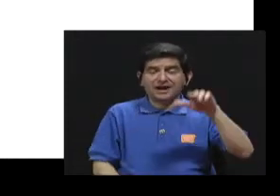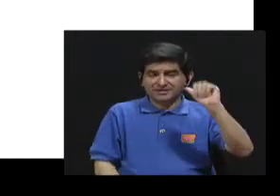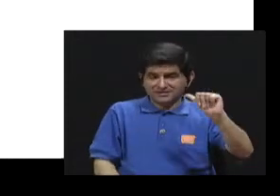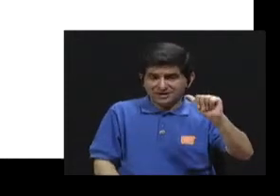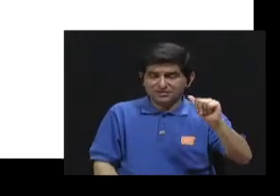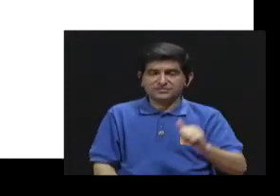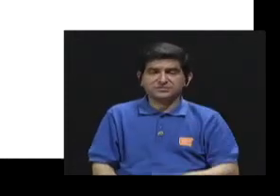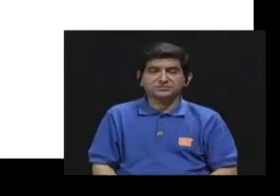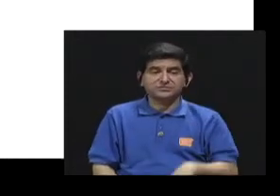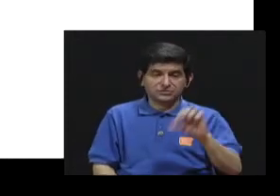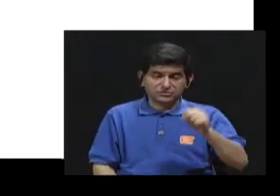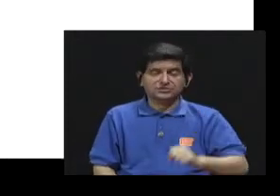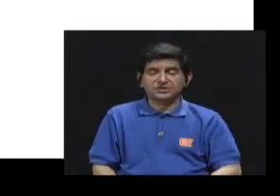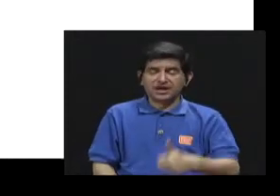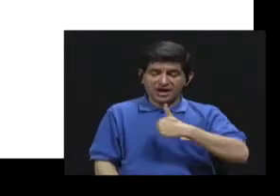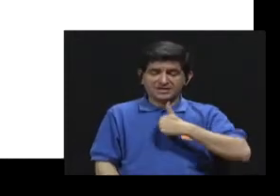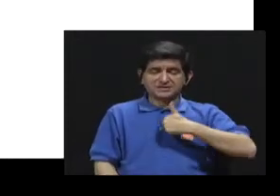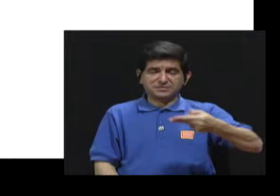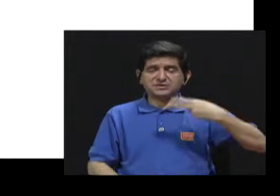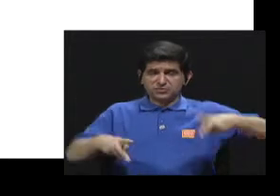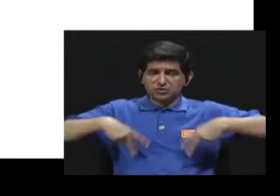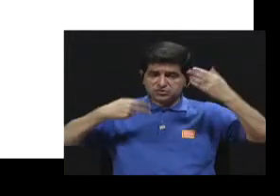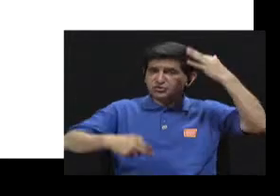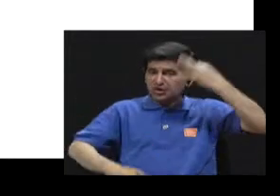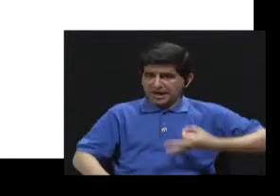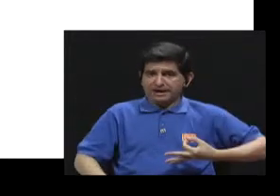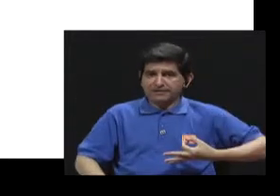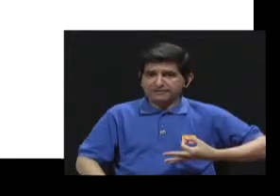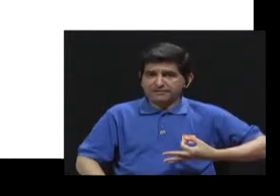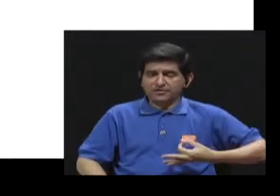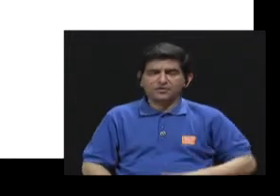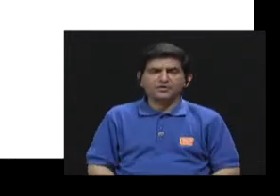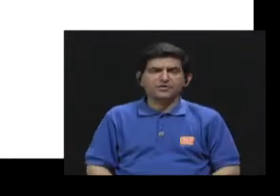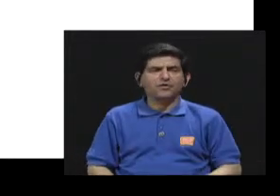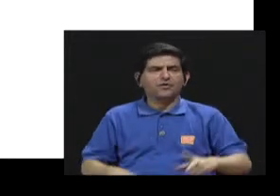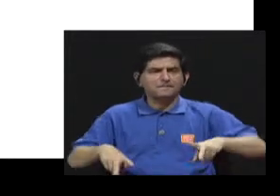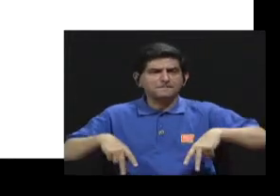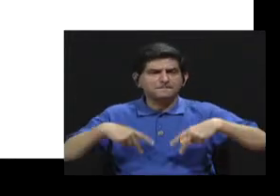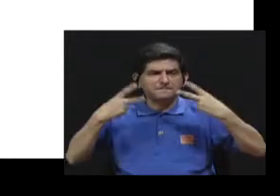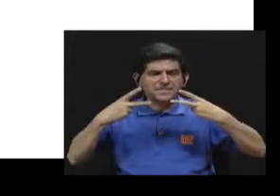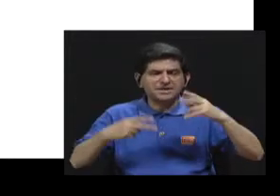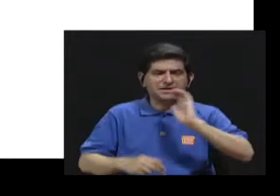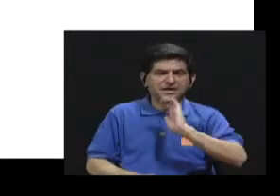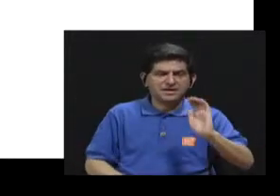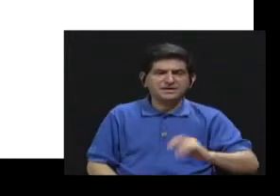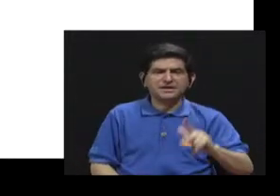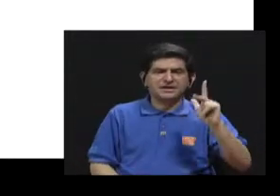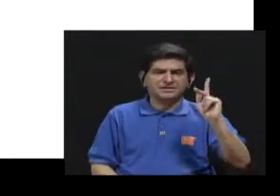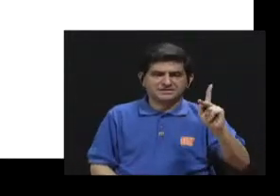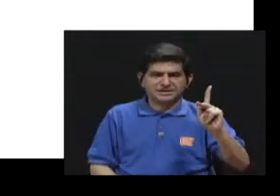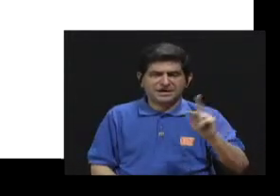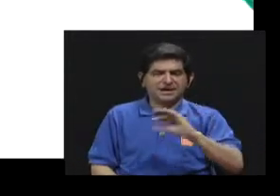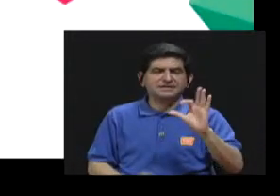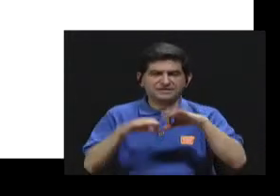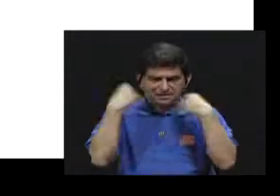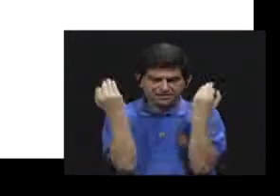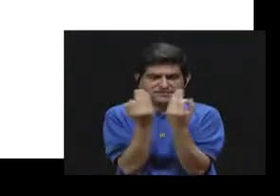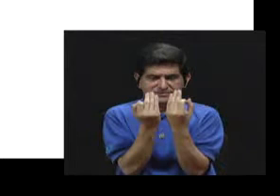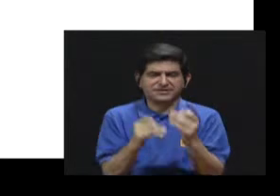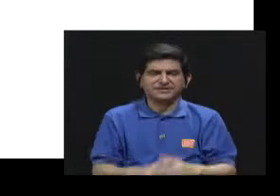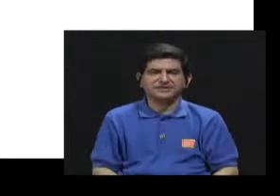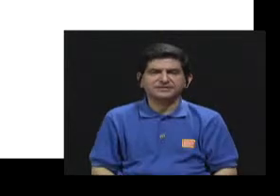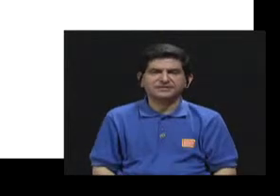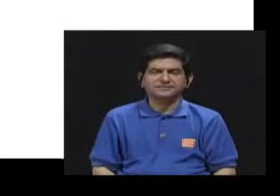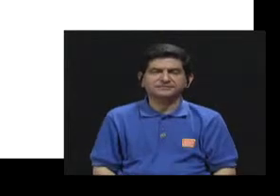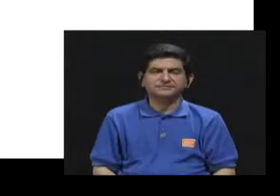Es autobiográfico, según tengo entendido, es un poco la vida, la infancia de Katia y su familia. Dirigida por